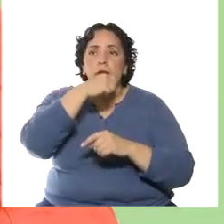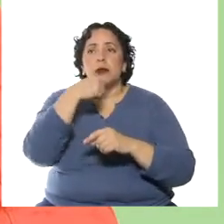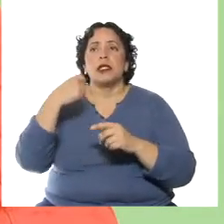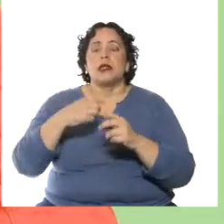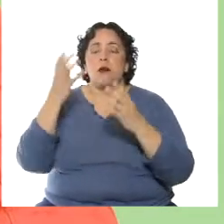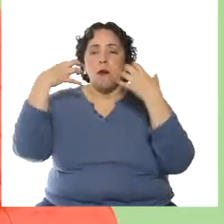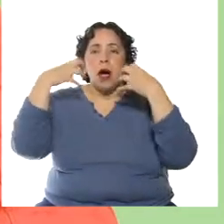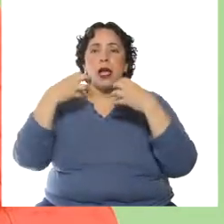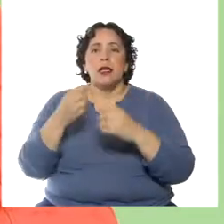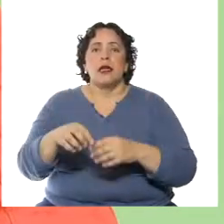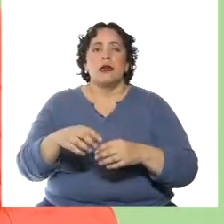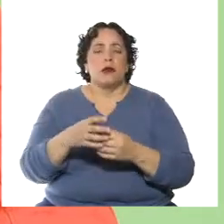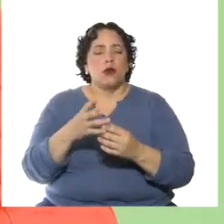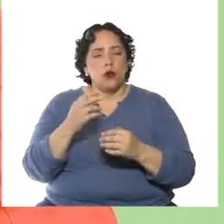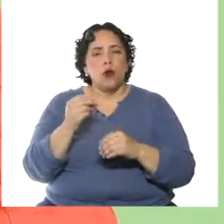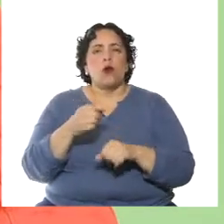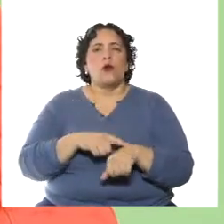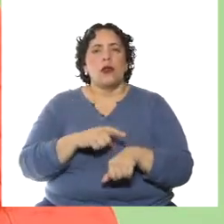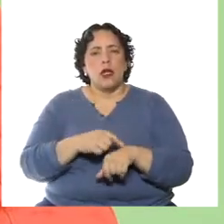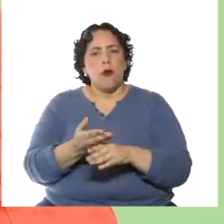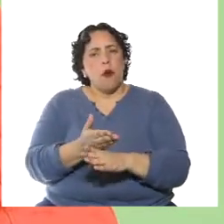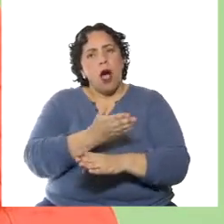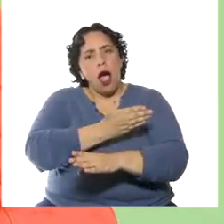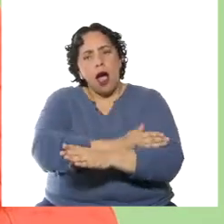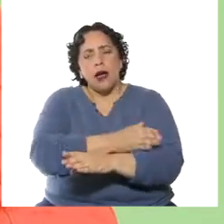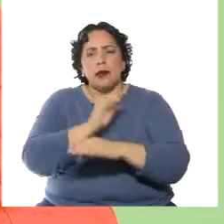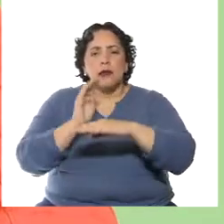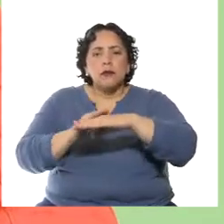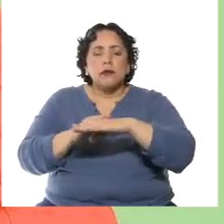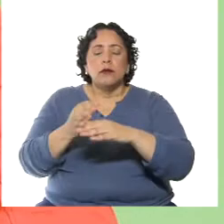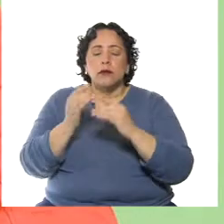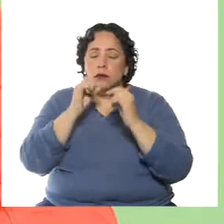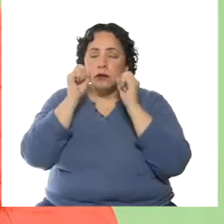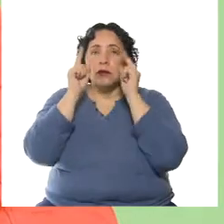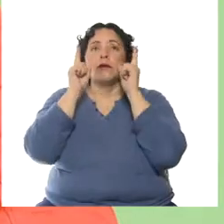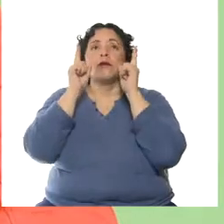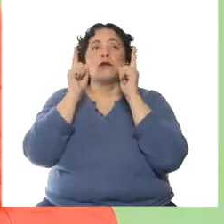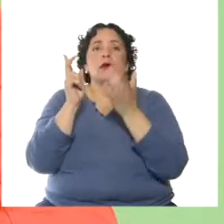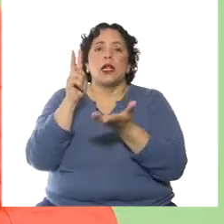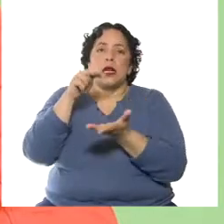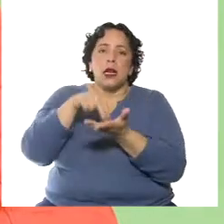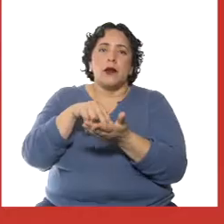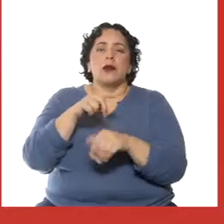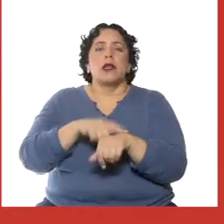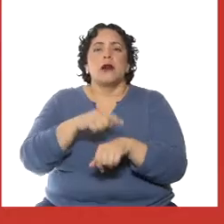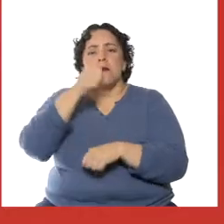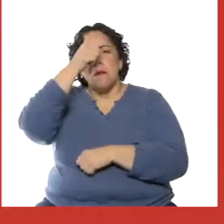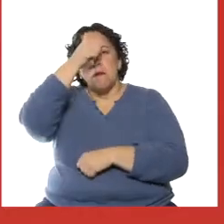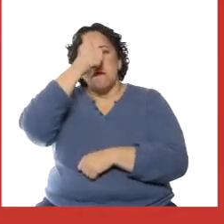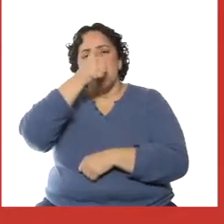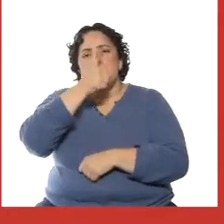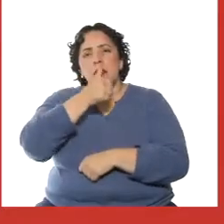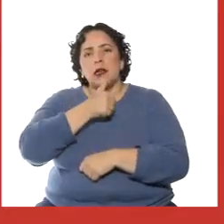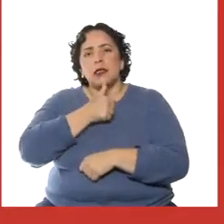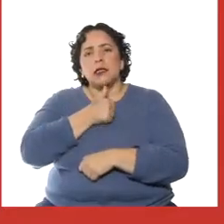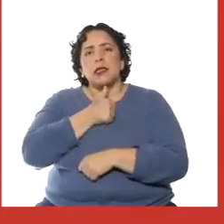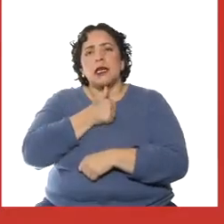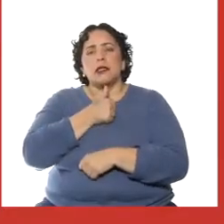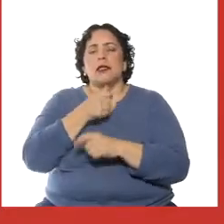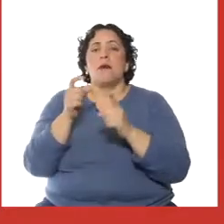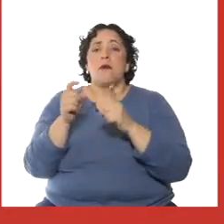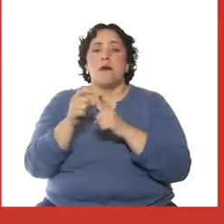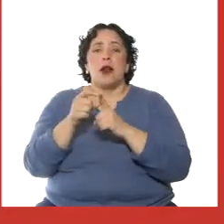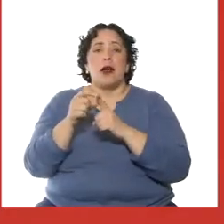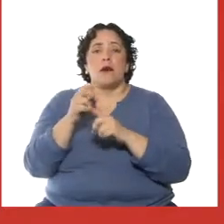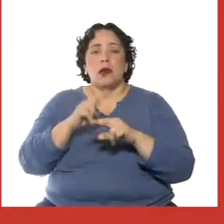dientes, se bañe. No, vamos a hacerlo con el tiempo necesario. Paciencia. Ay, miren, esa palabra no